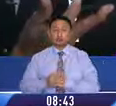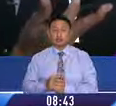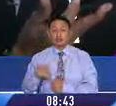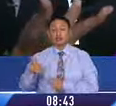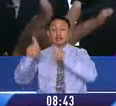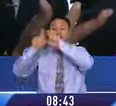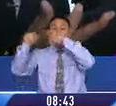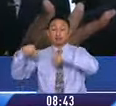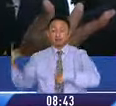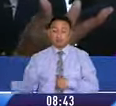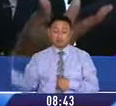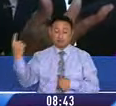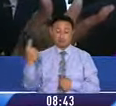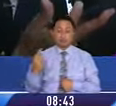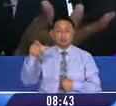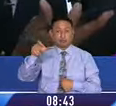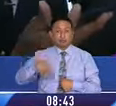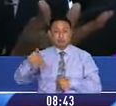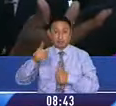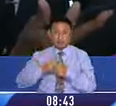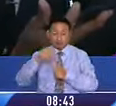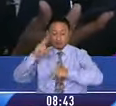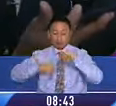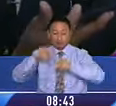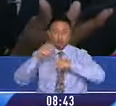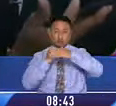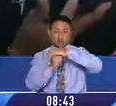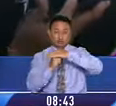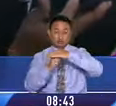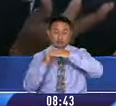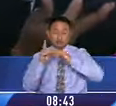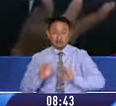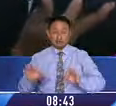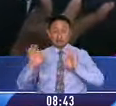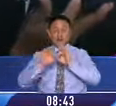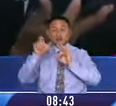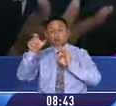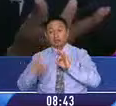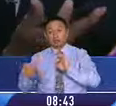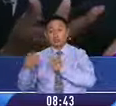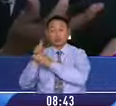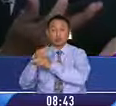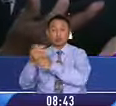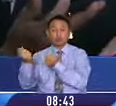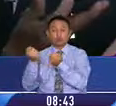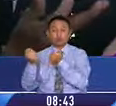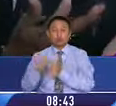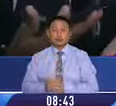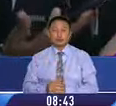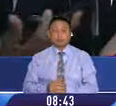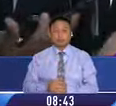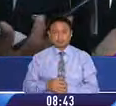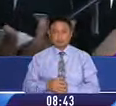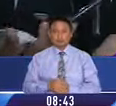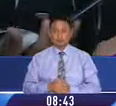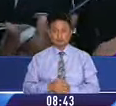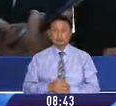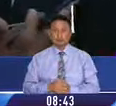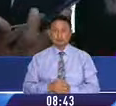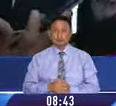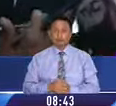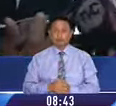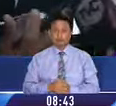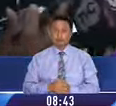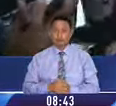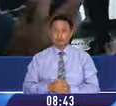parte de ellos es invitado a quienes construyeron, a la empresa Metro de Quito y fundamentalmente también a quienes van a operar, incluido el fiscalizador. Señor alcalde, muchas gracias. Para